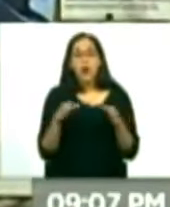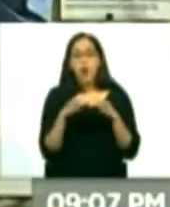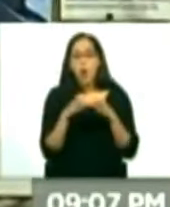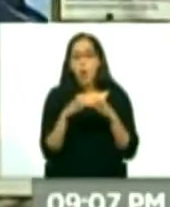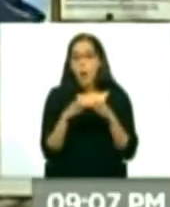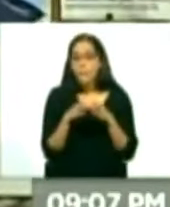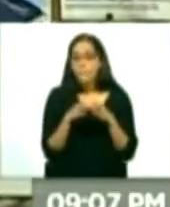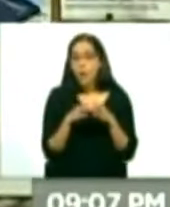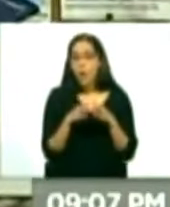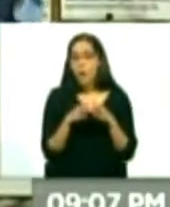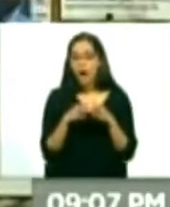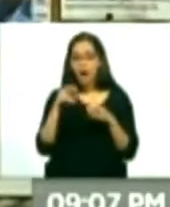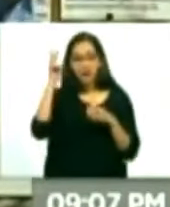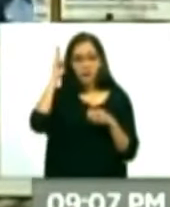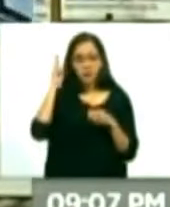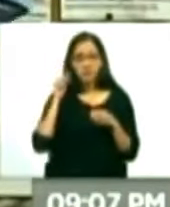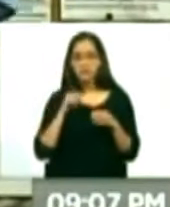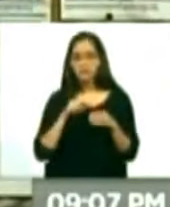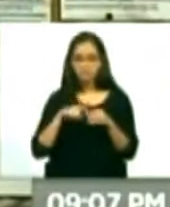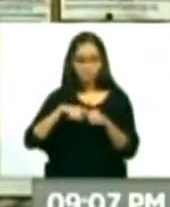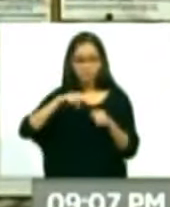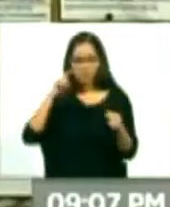Lima y propone